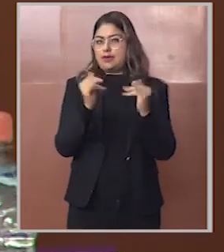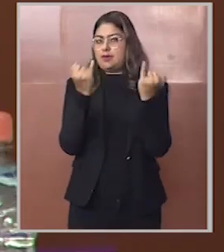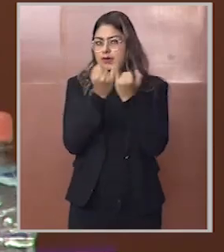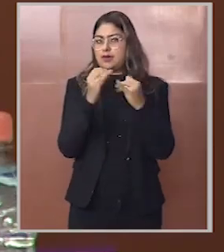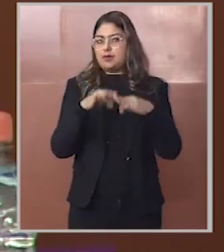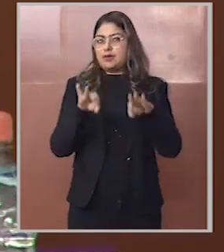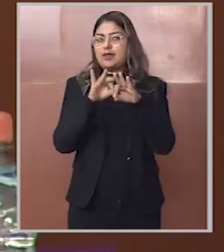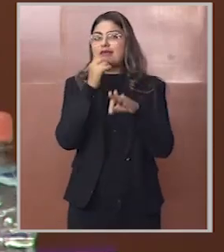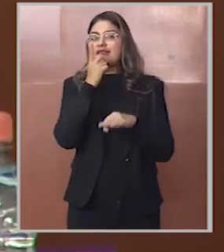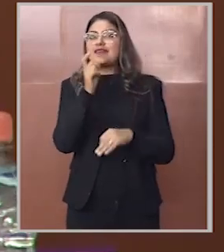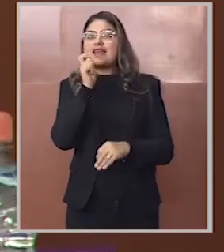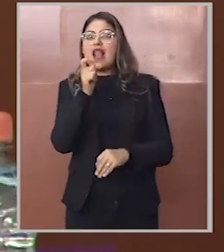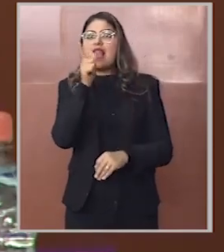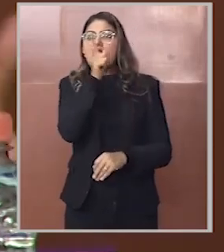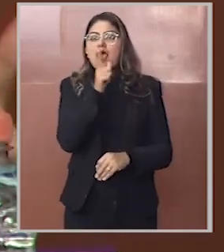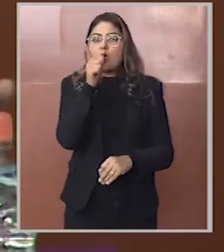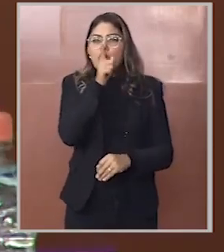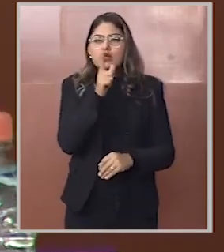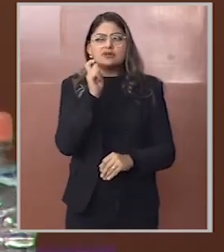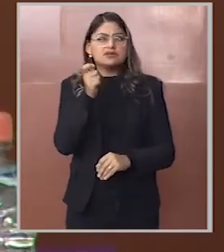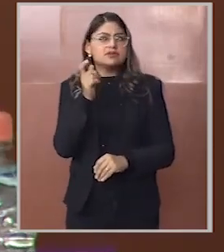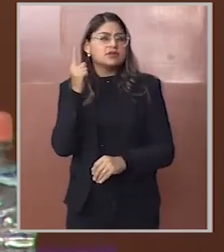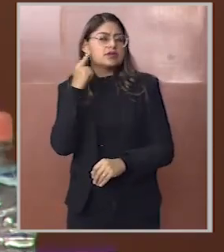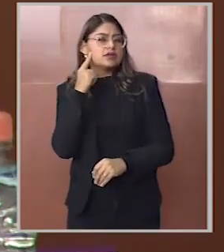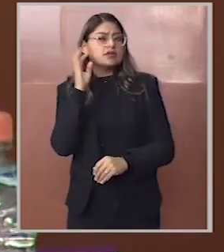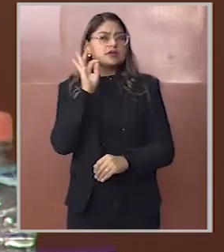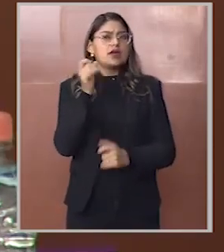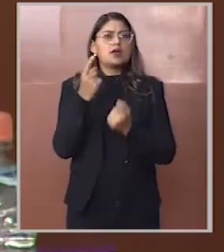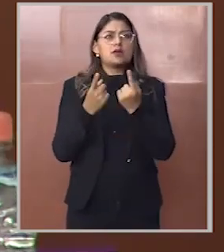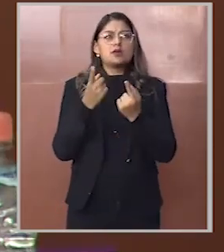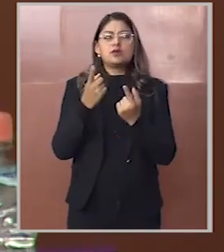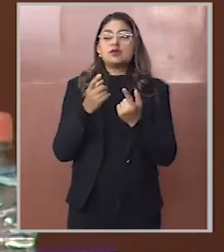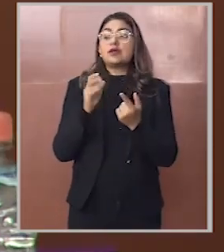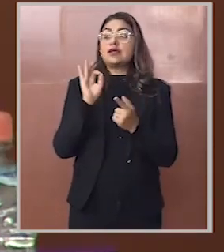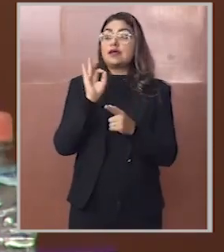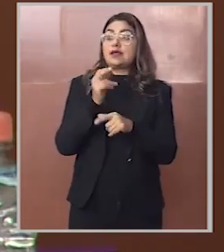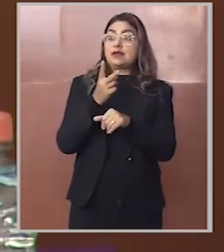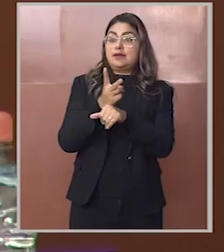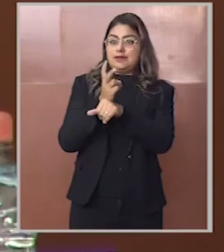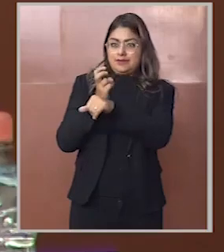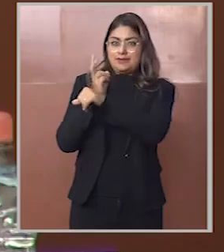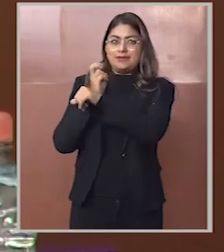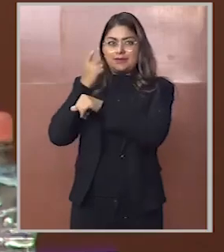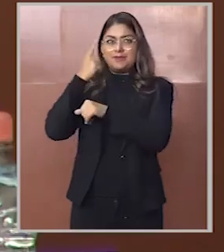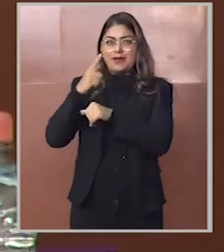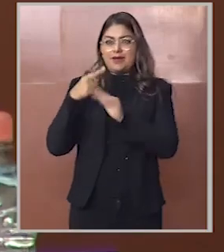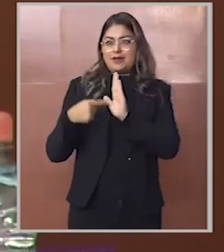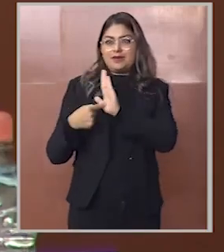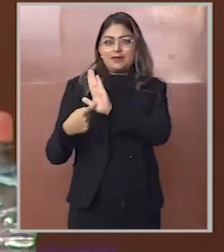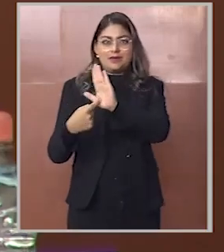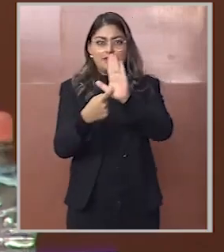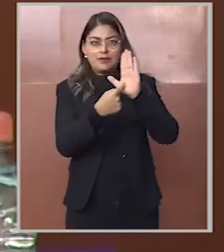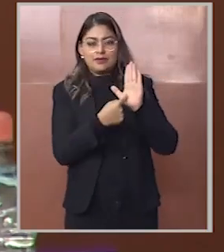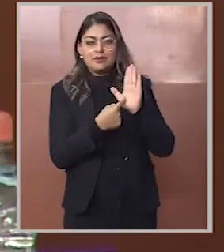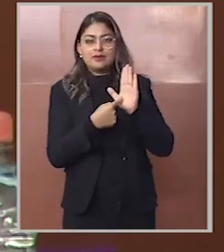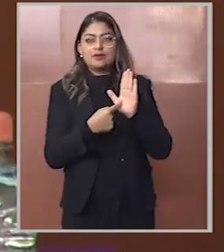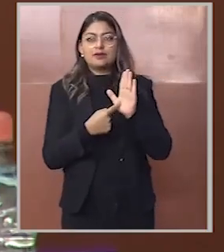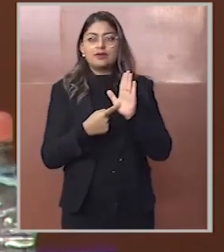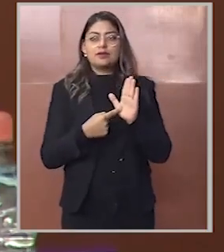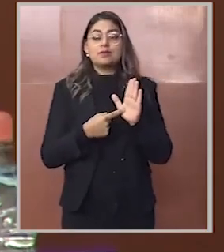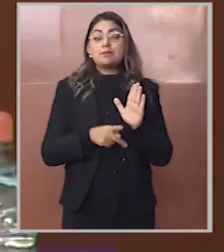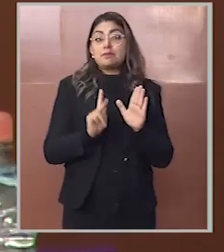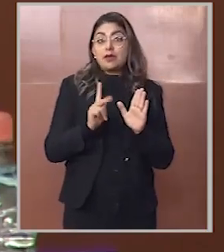a lo mejor invitamos a a a presentar el material en 20 lenguas indígenas pero en realidad nos referimos a